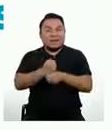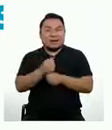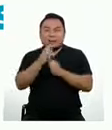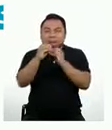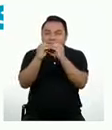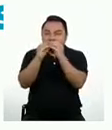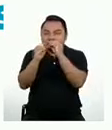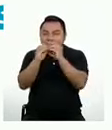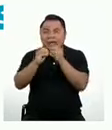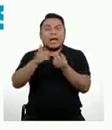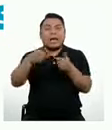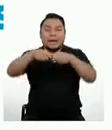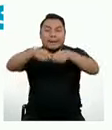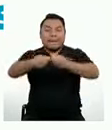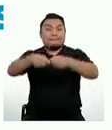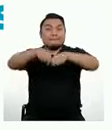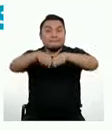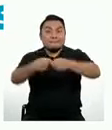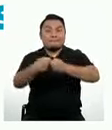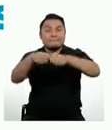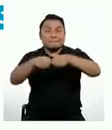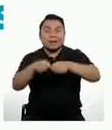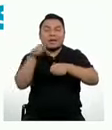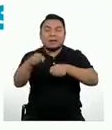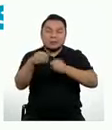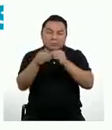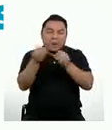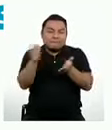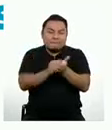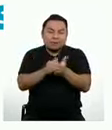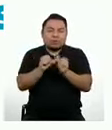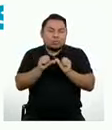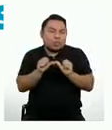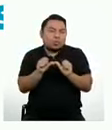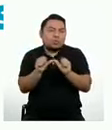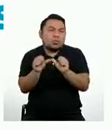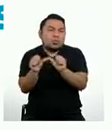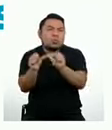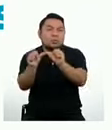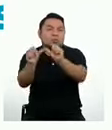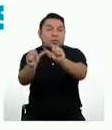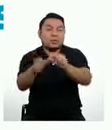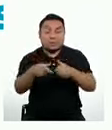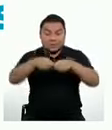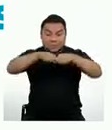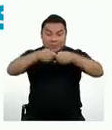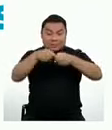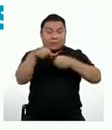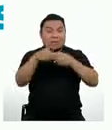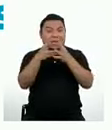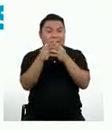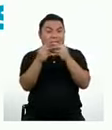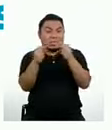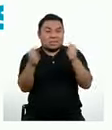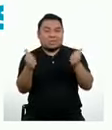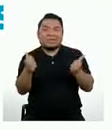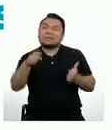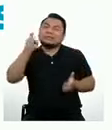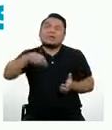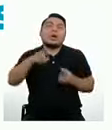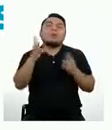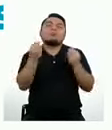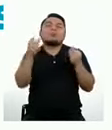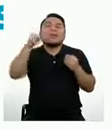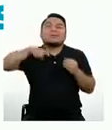del plástico han llevado a que sean más durables. El plástico, para descomponerse, necesita mucha